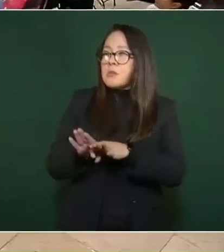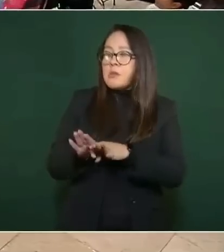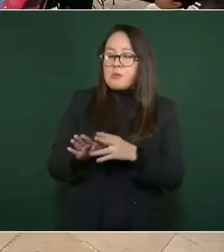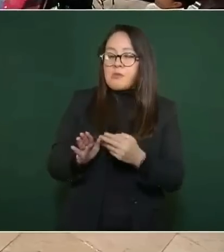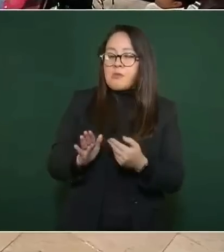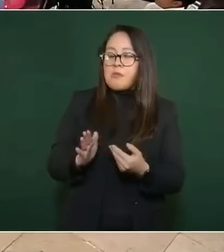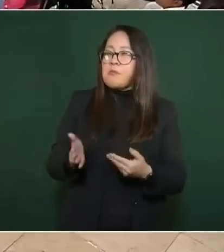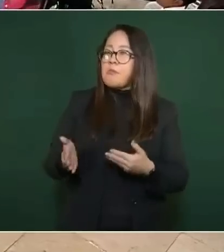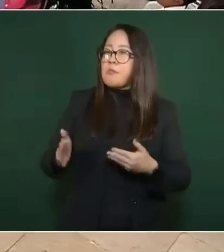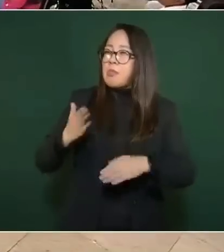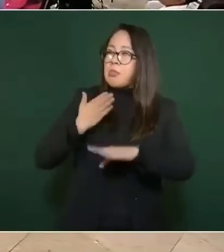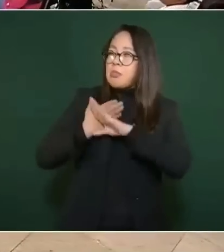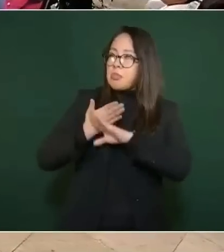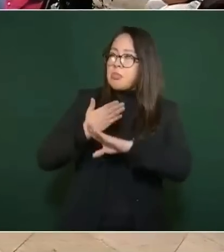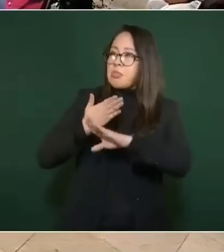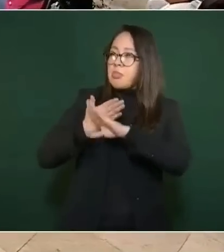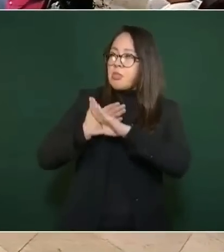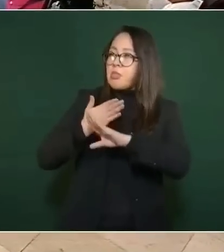no